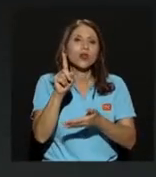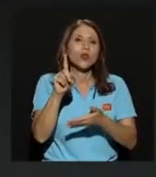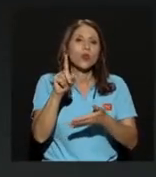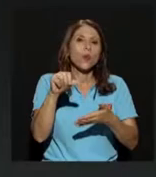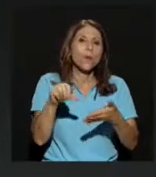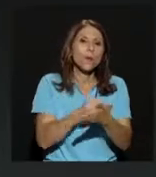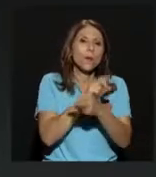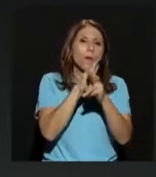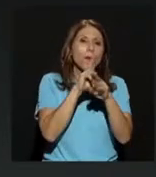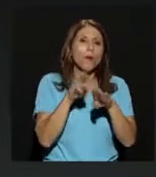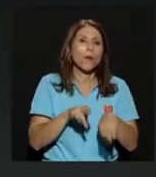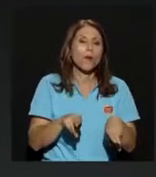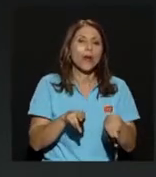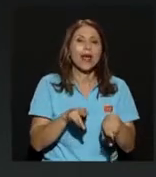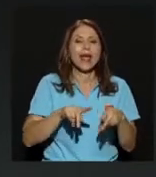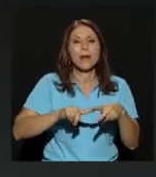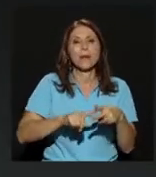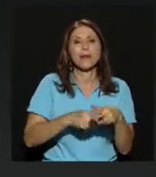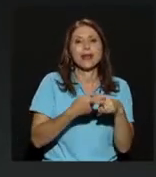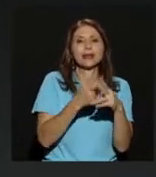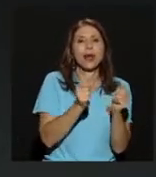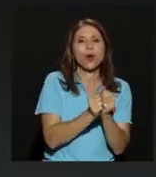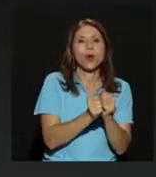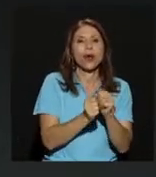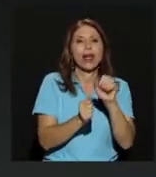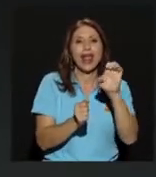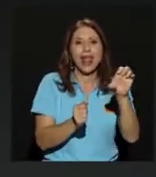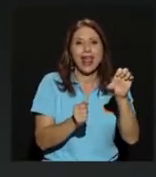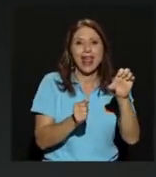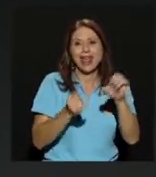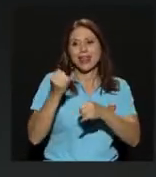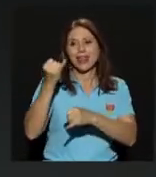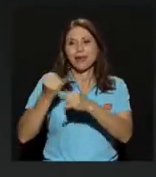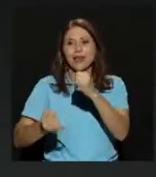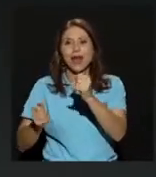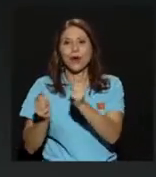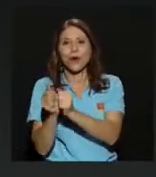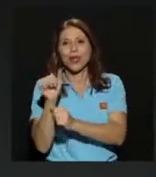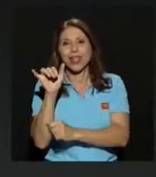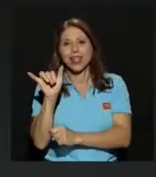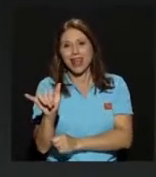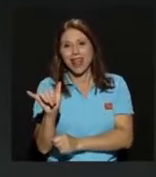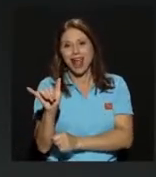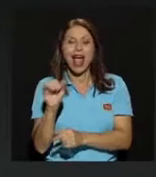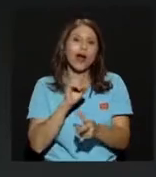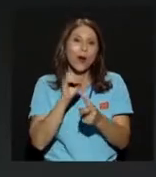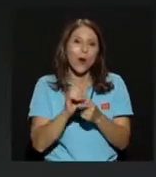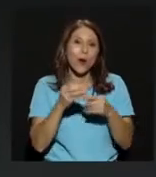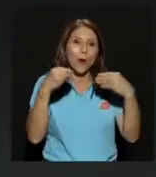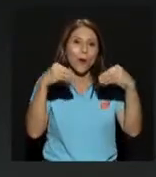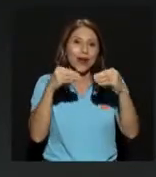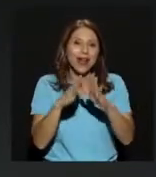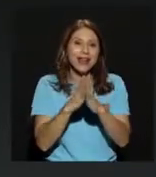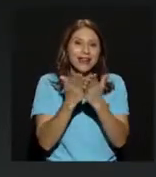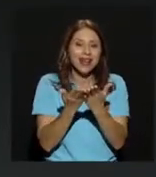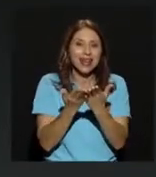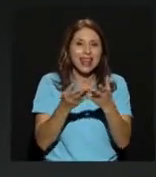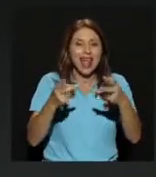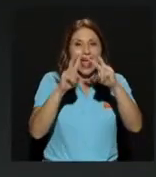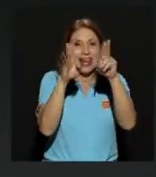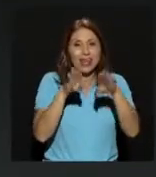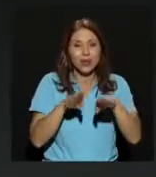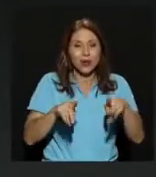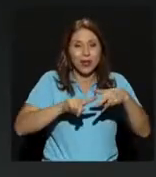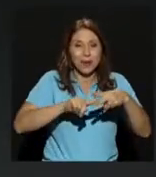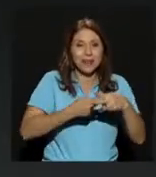termina por y ese no es el comercial de nadie o si hay una librería electrónica que empieza por ahí termina